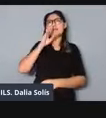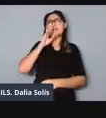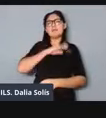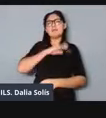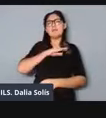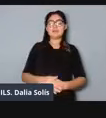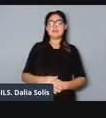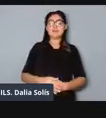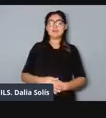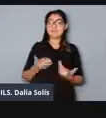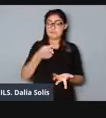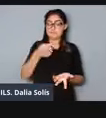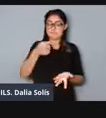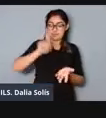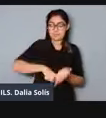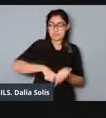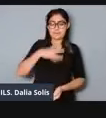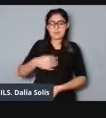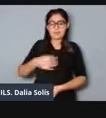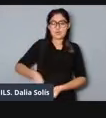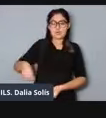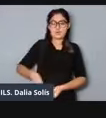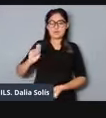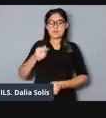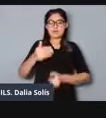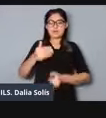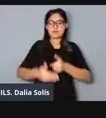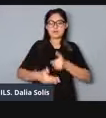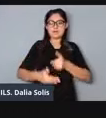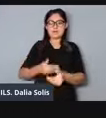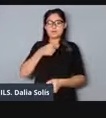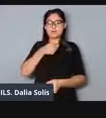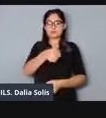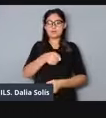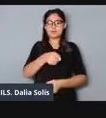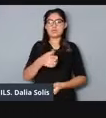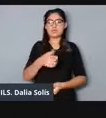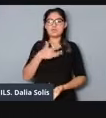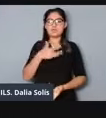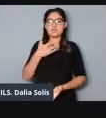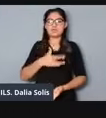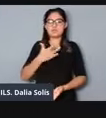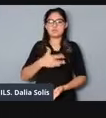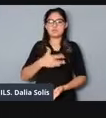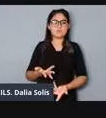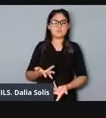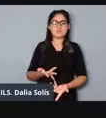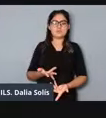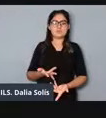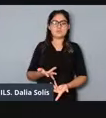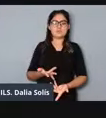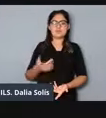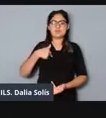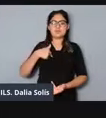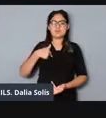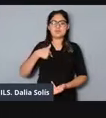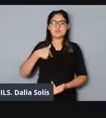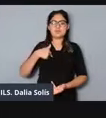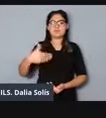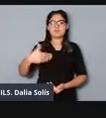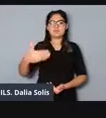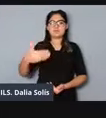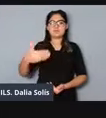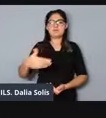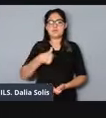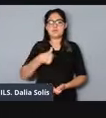que lleva a que, pues, evidentemente, se afecte tu ritmo biológico natural y se duerma